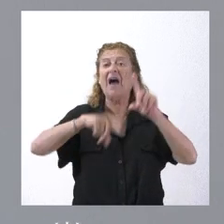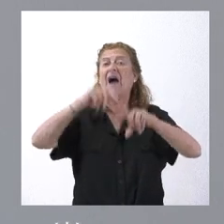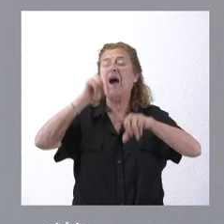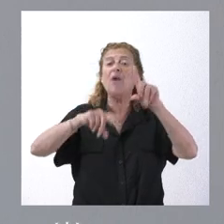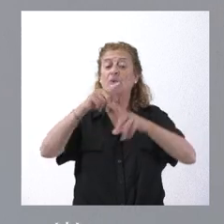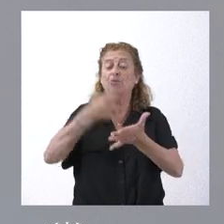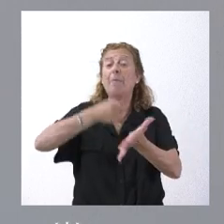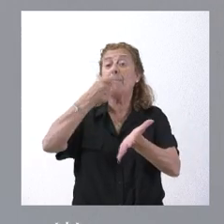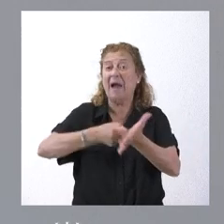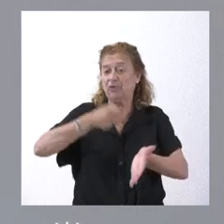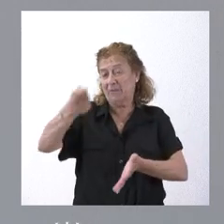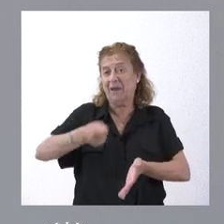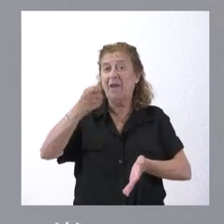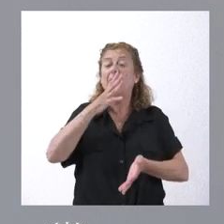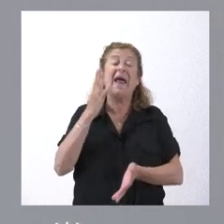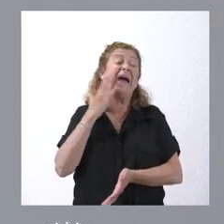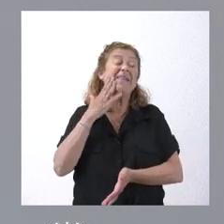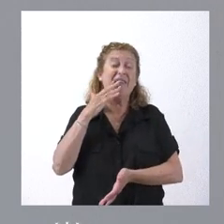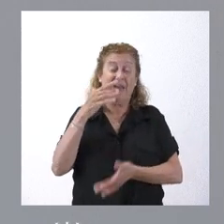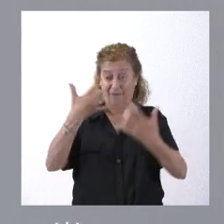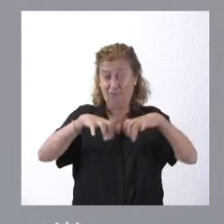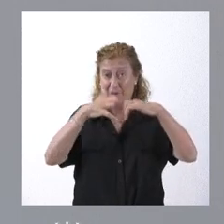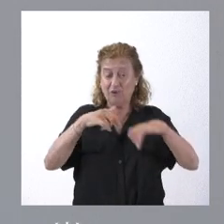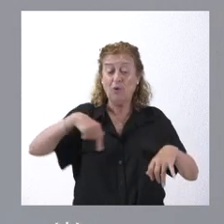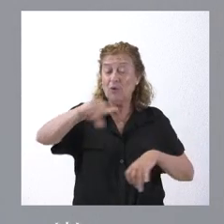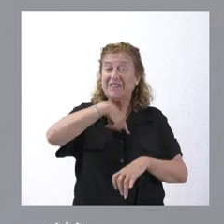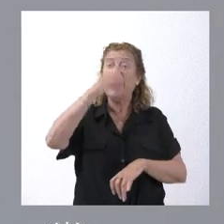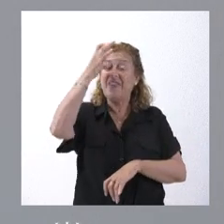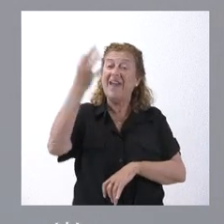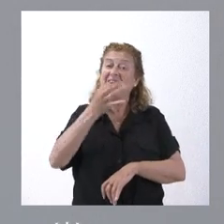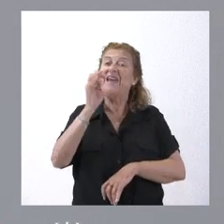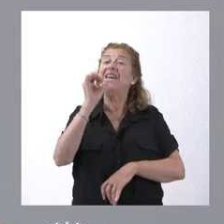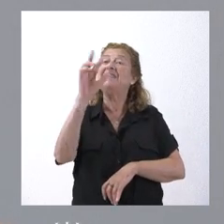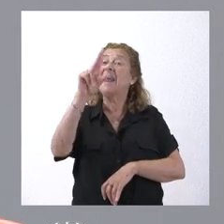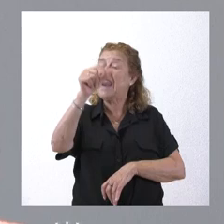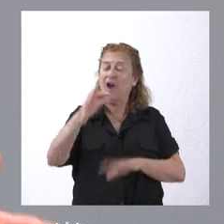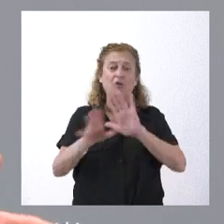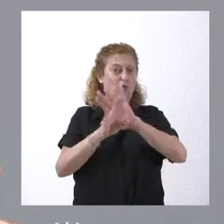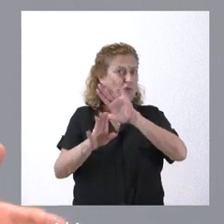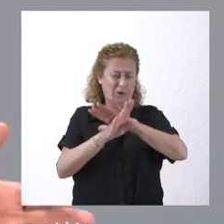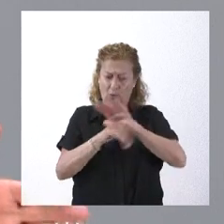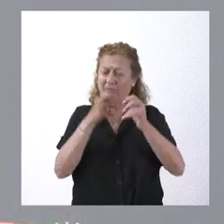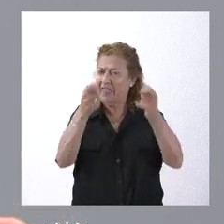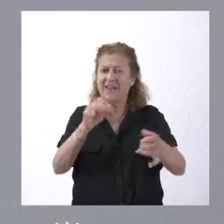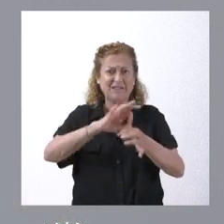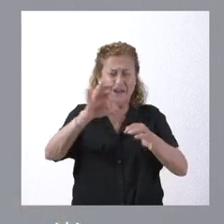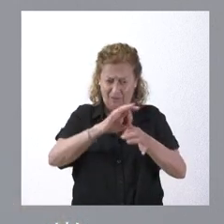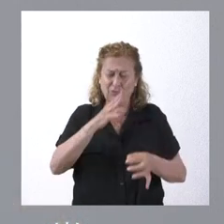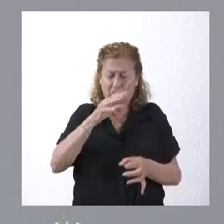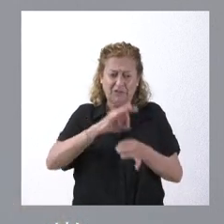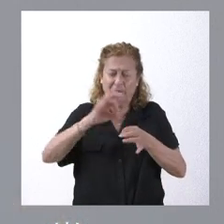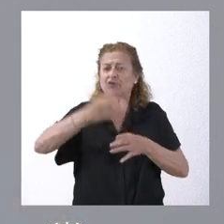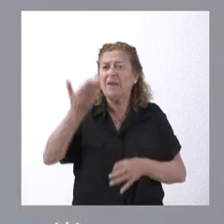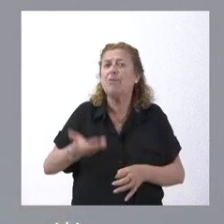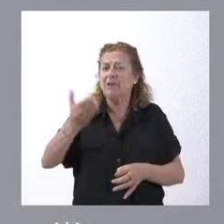tienen que realizar para poder garantizar su funcionamiento. Y nuestra idea es que el SERLA siga prestando los servicios que está prestando, que son importantes para el conjunto